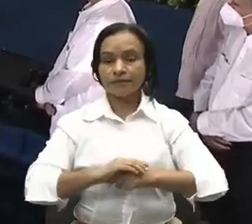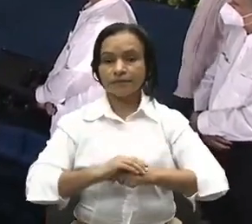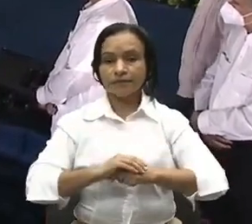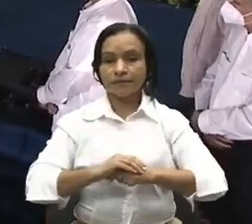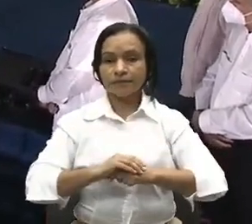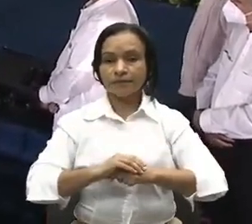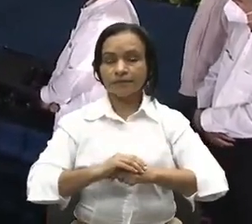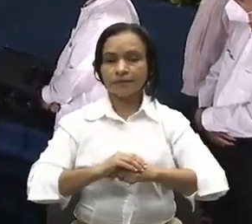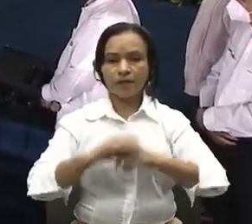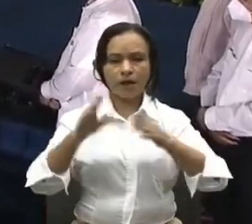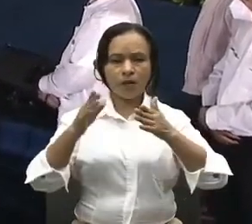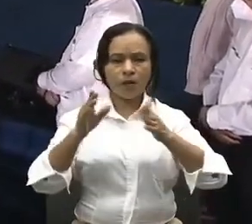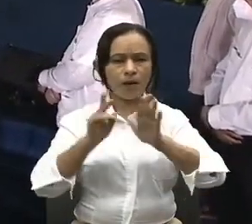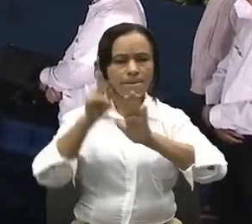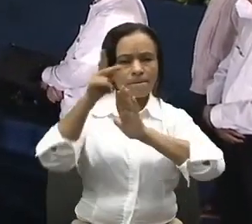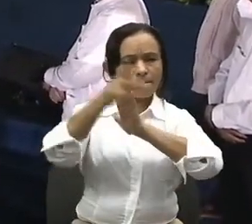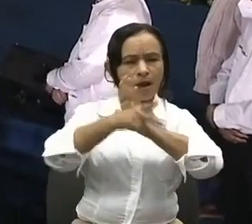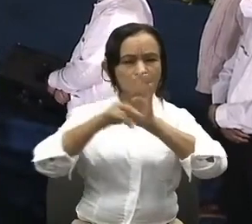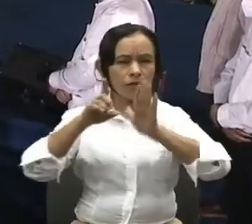que no somos potencia,